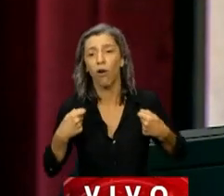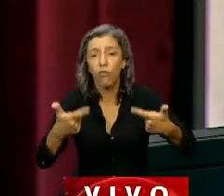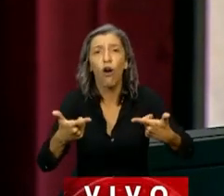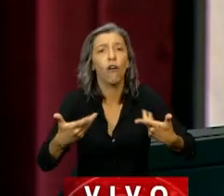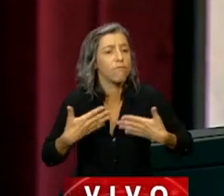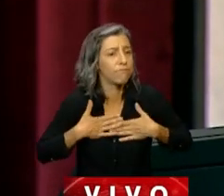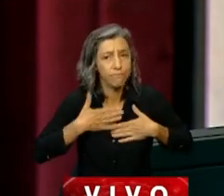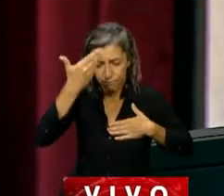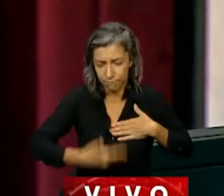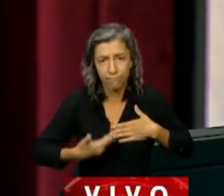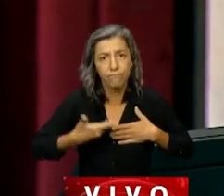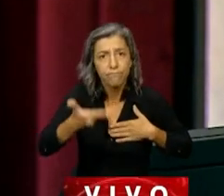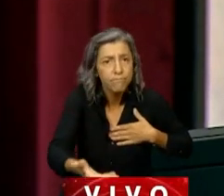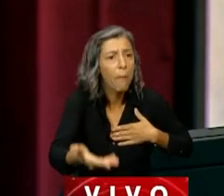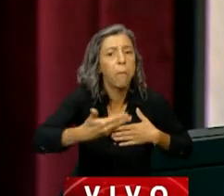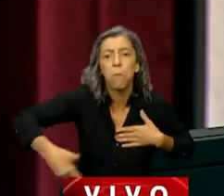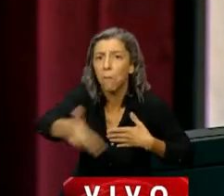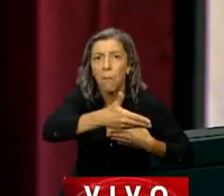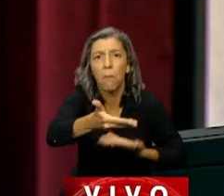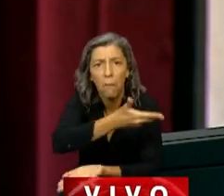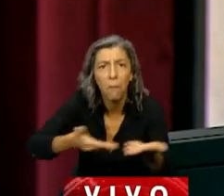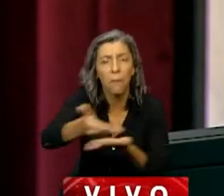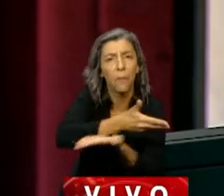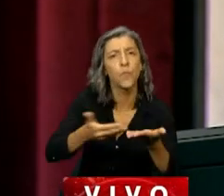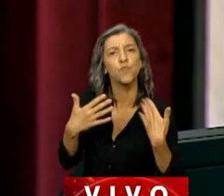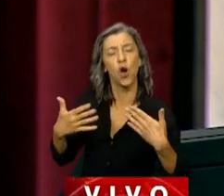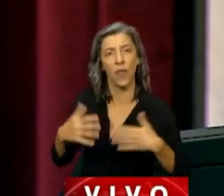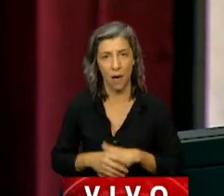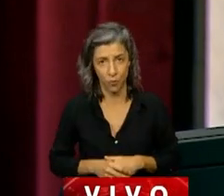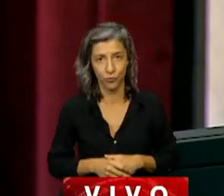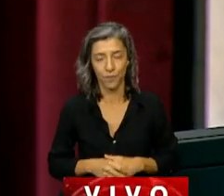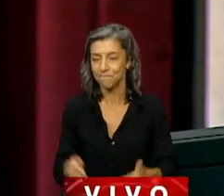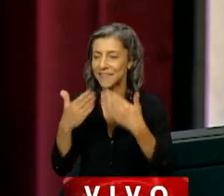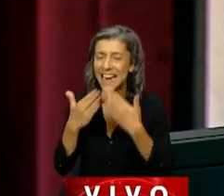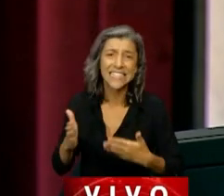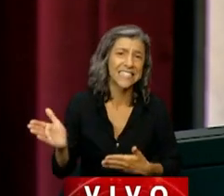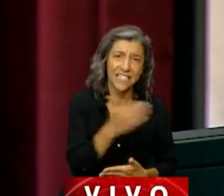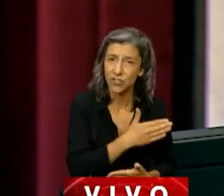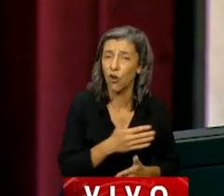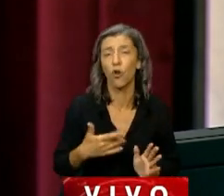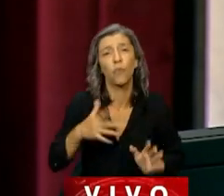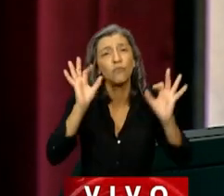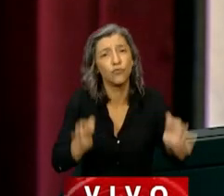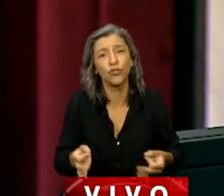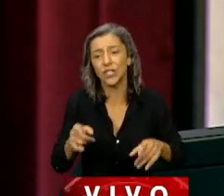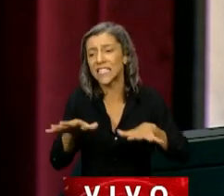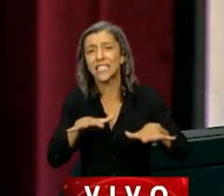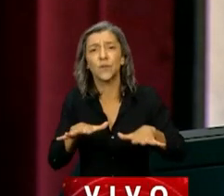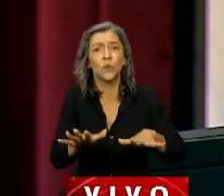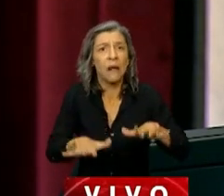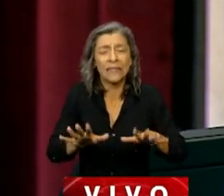eterno a los trabajadores de esta casa que en situaciones de mucha adversidad muchas veces hacen el